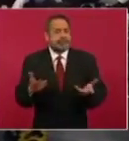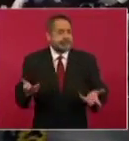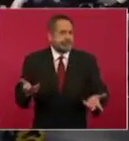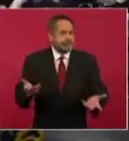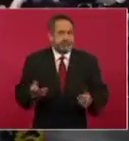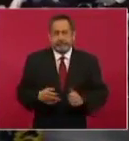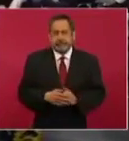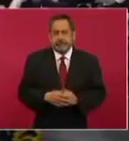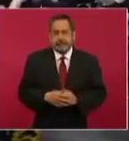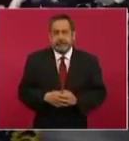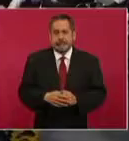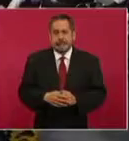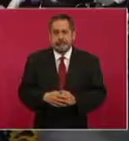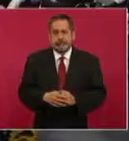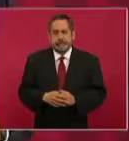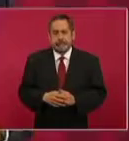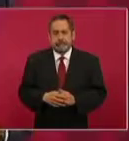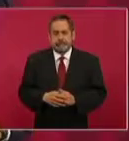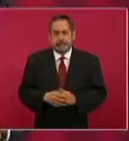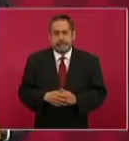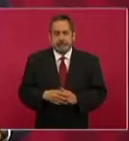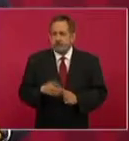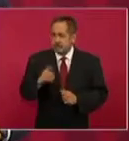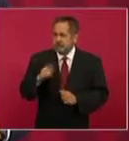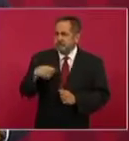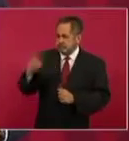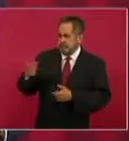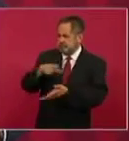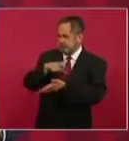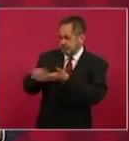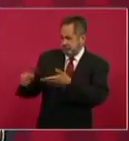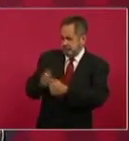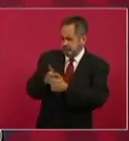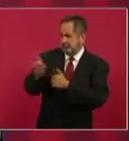Dicen, se las compramos, sí,